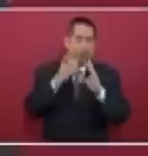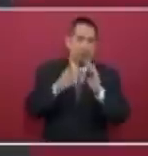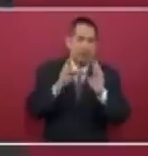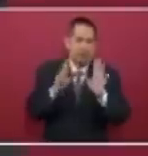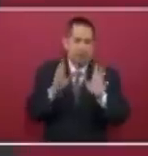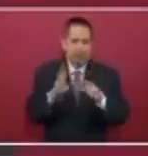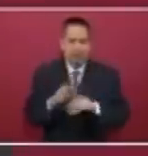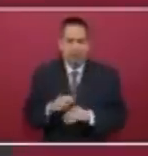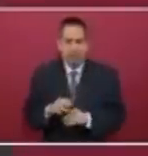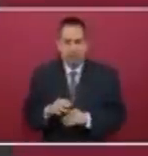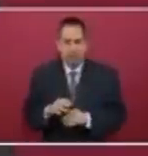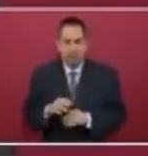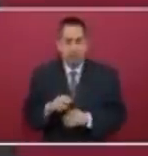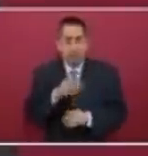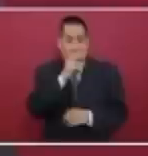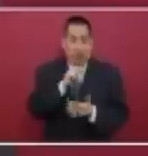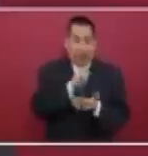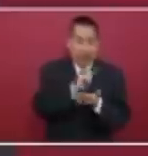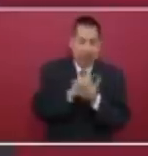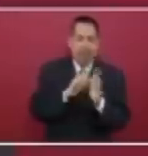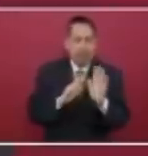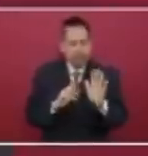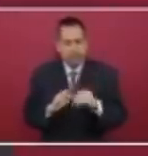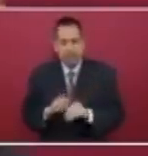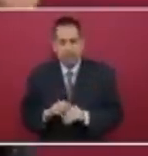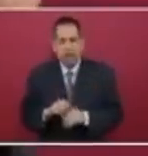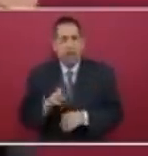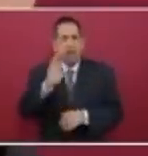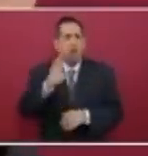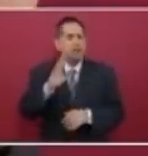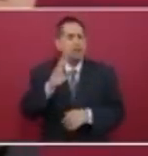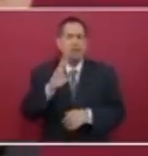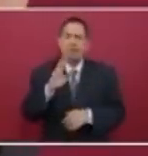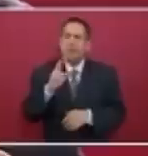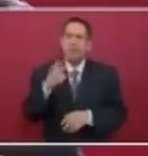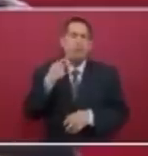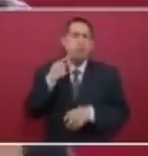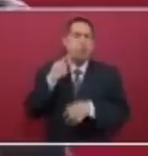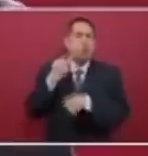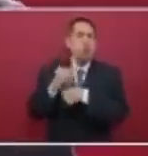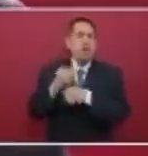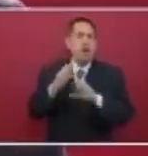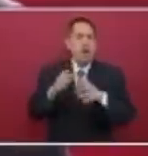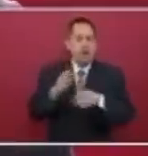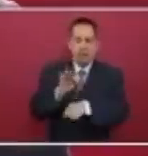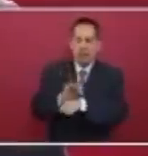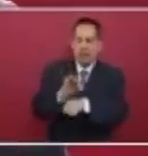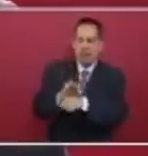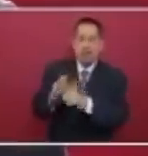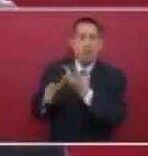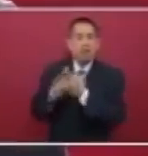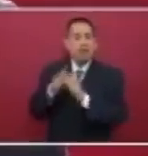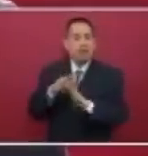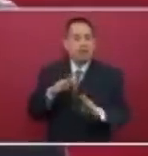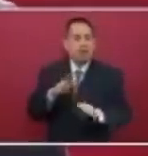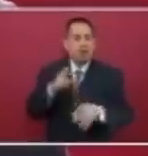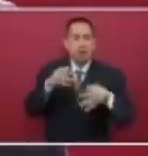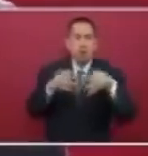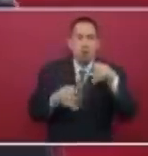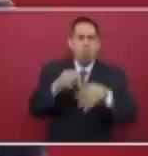es ilegal de procuradurías para la defensa del migrante